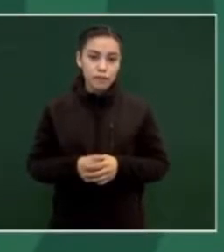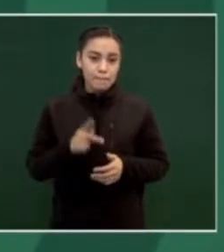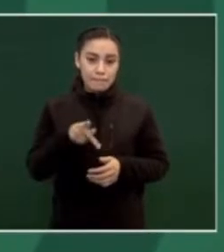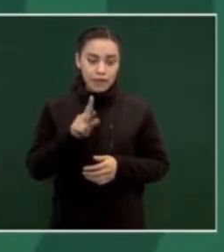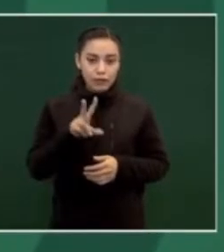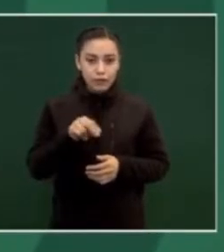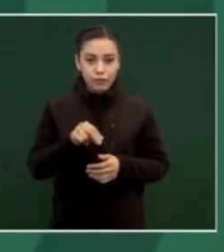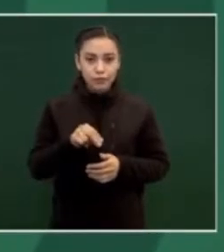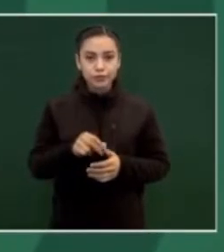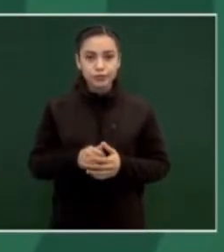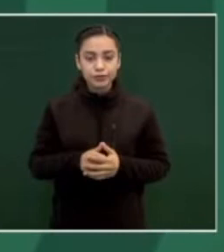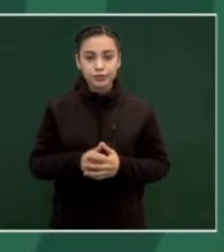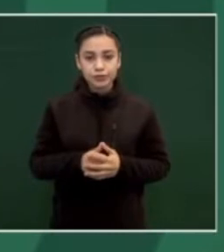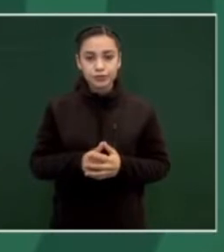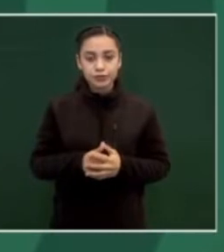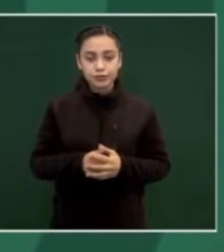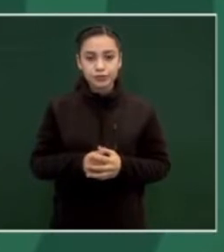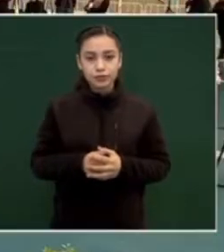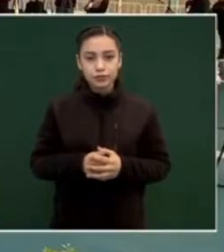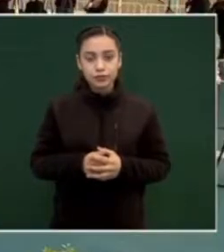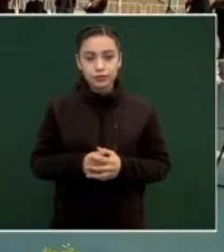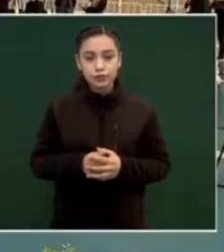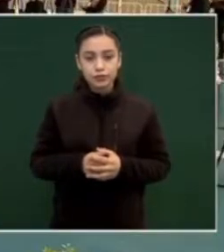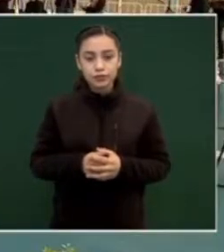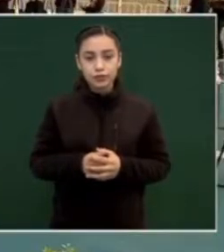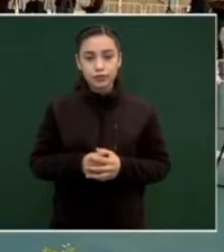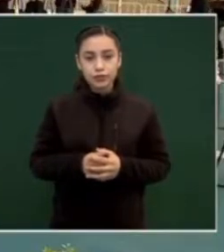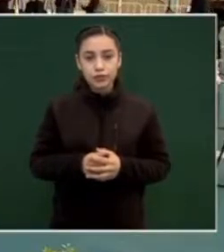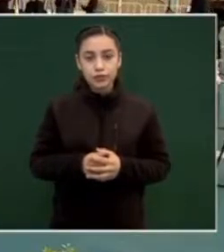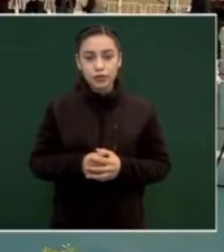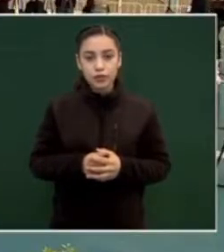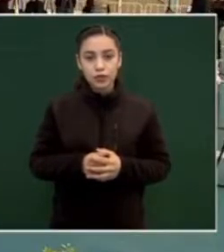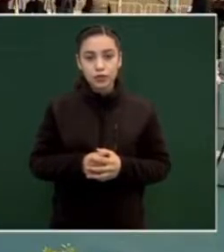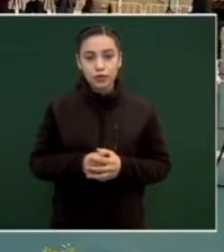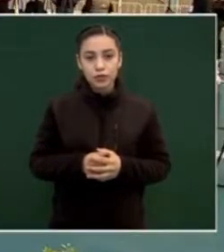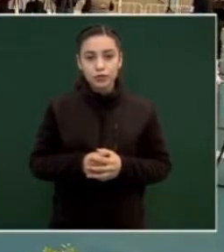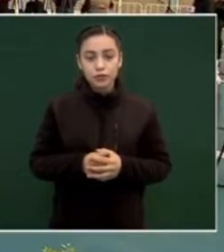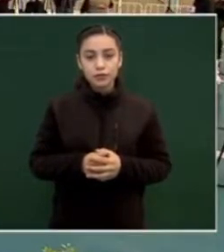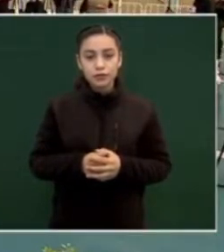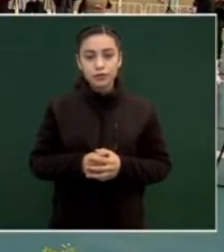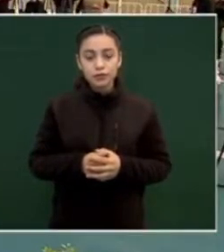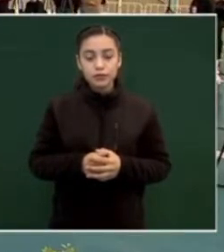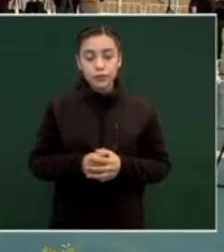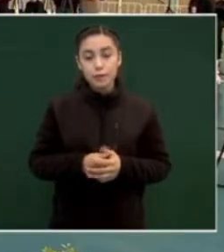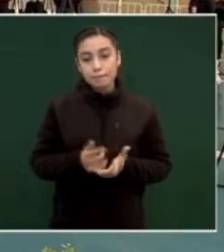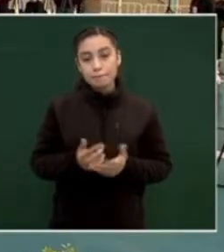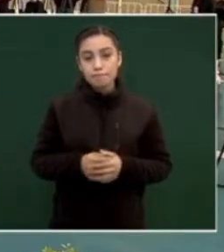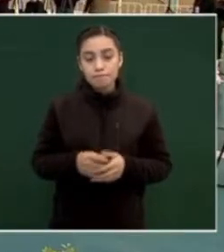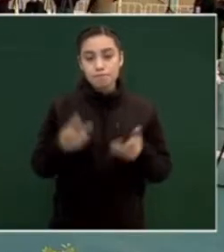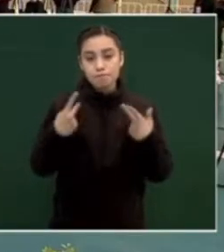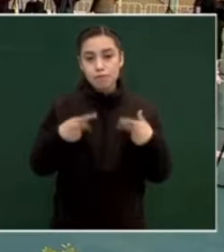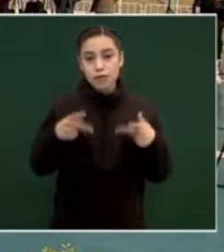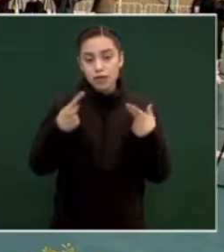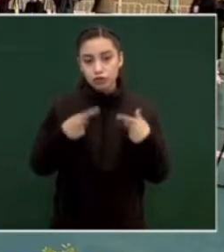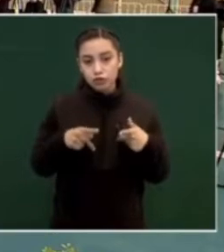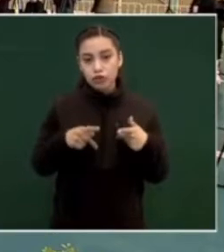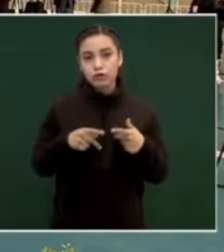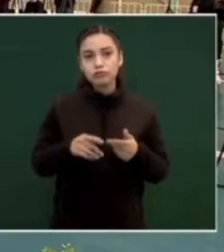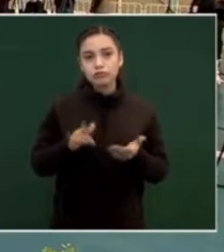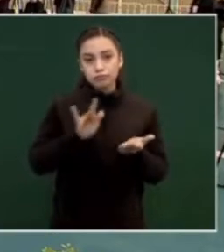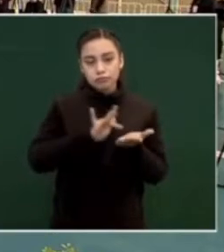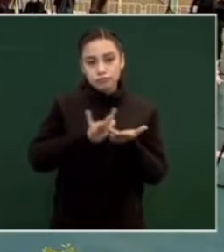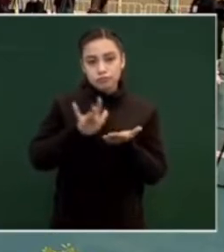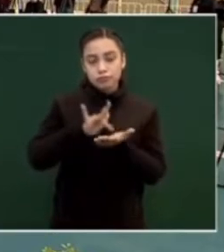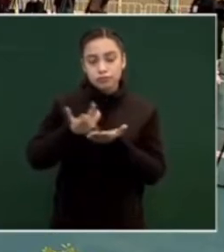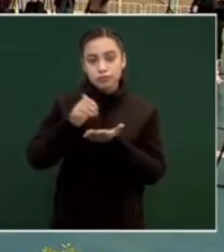bueno pero cómo la gente ayuda no ahora de siempre